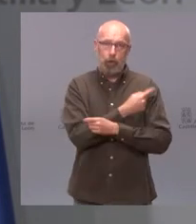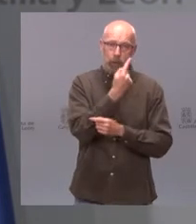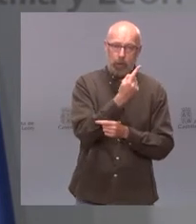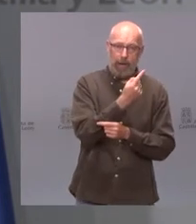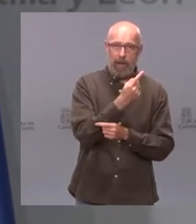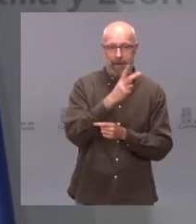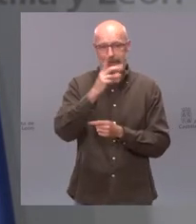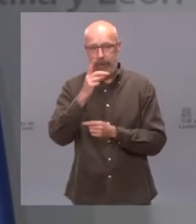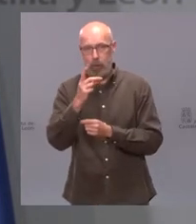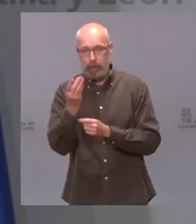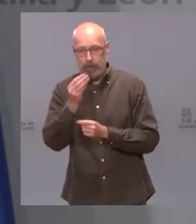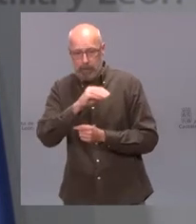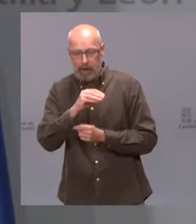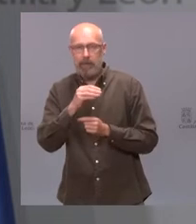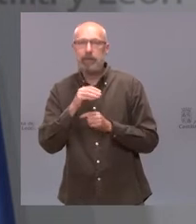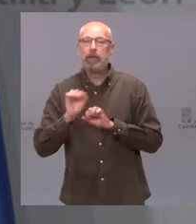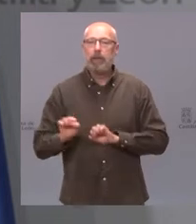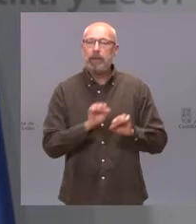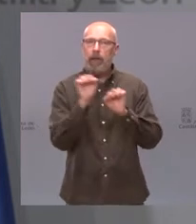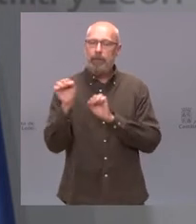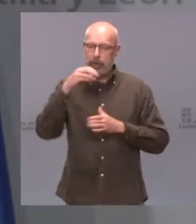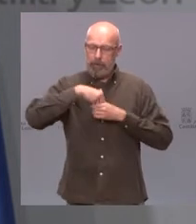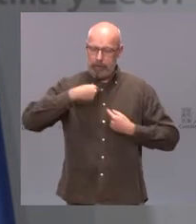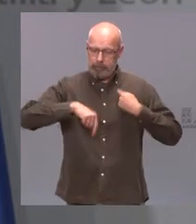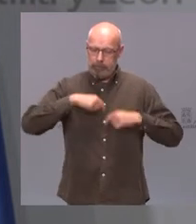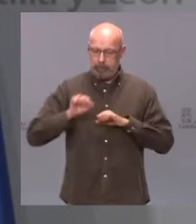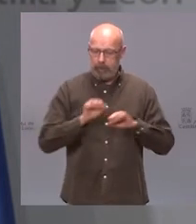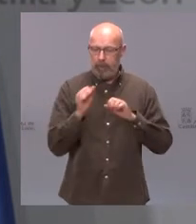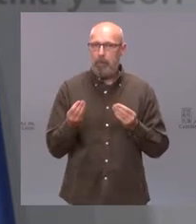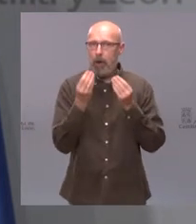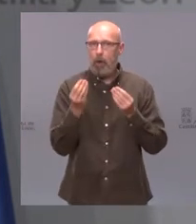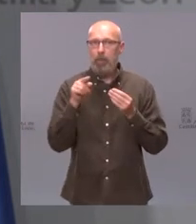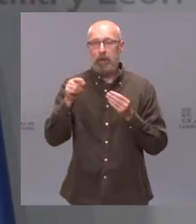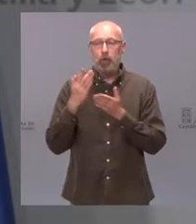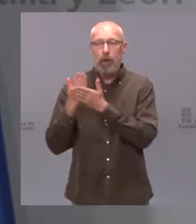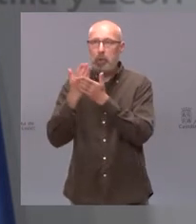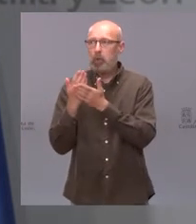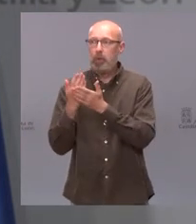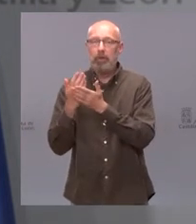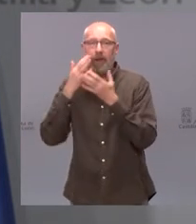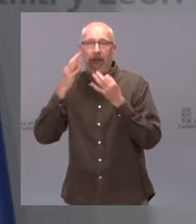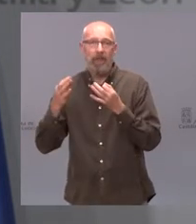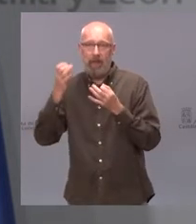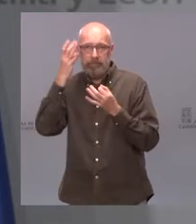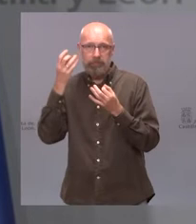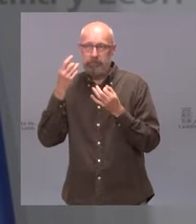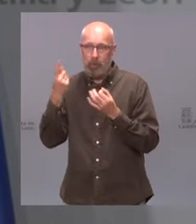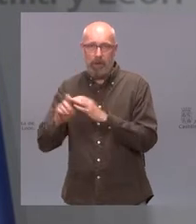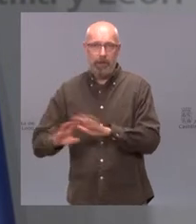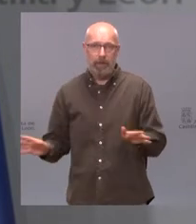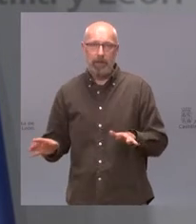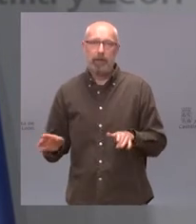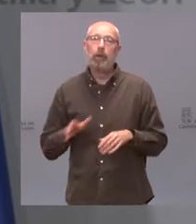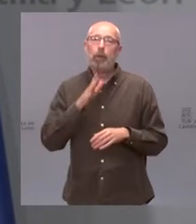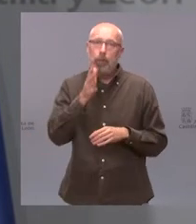esto no necesitábamos un estudio. Y lo único que demuestra sobre seguridad es que con dosis de